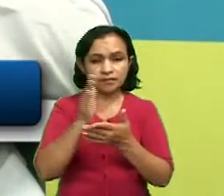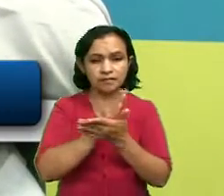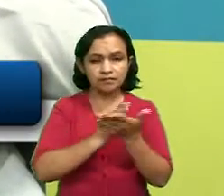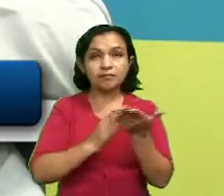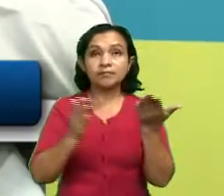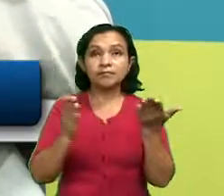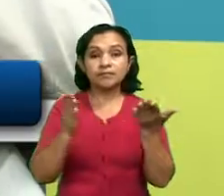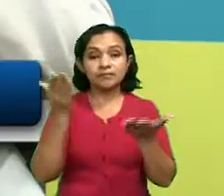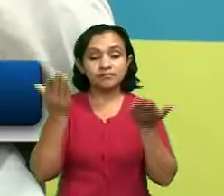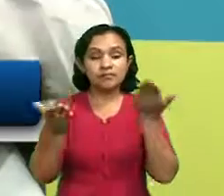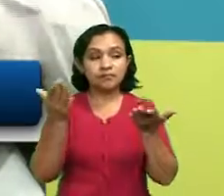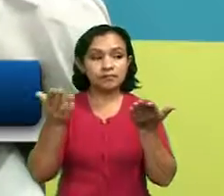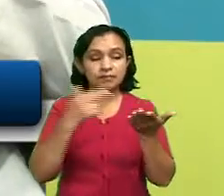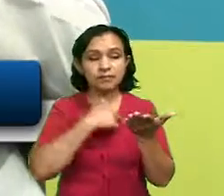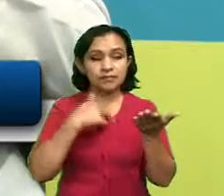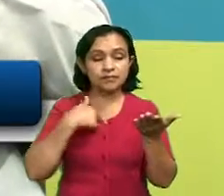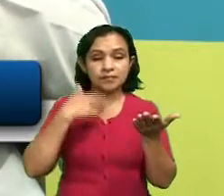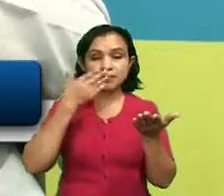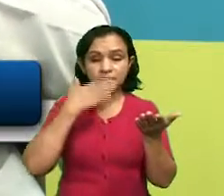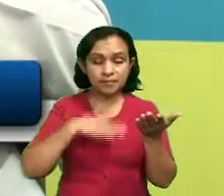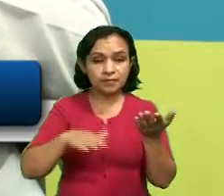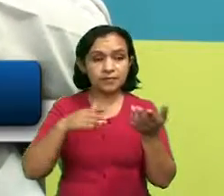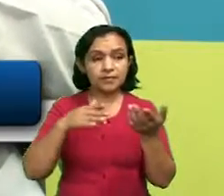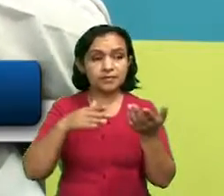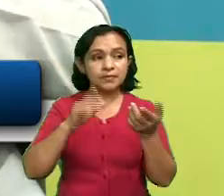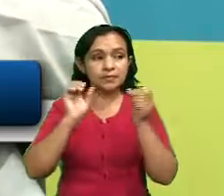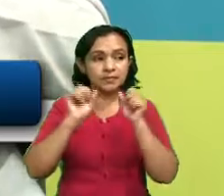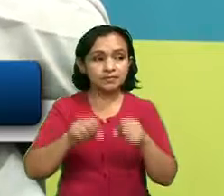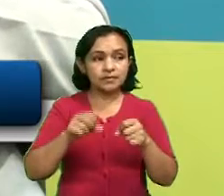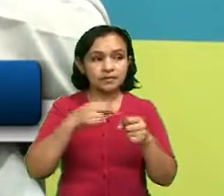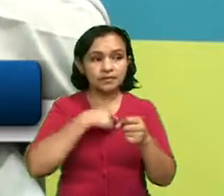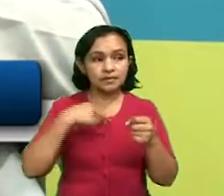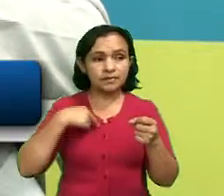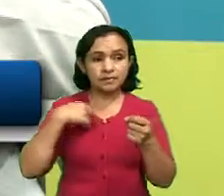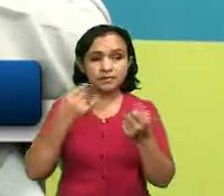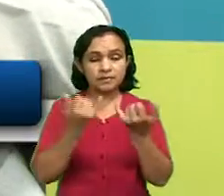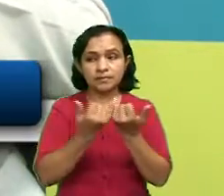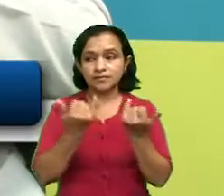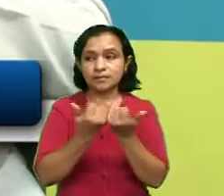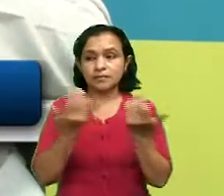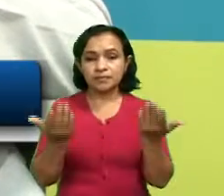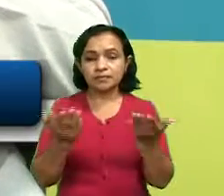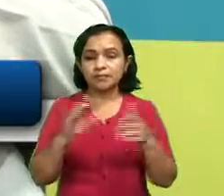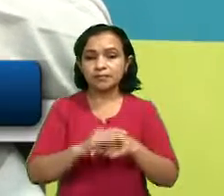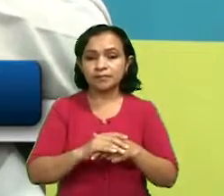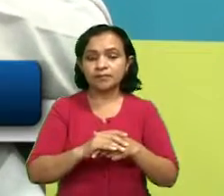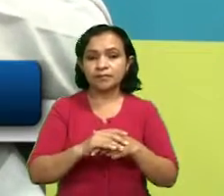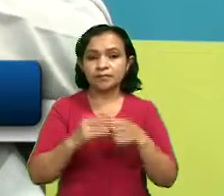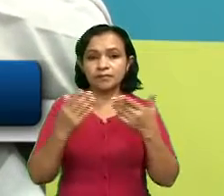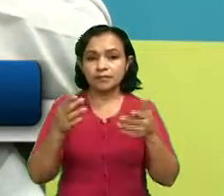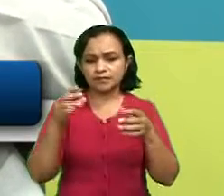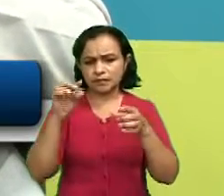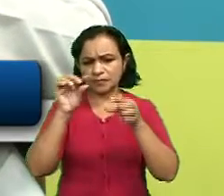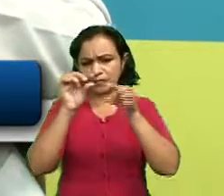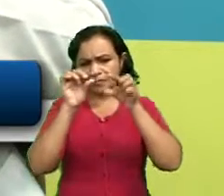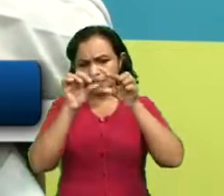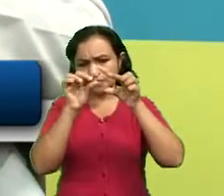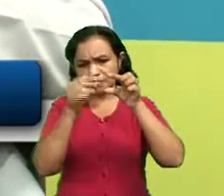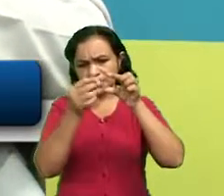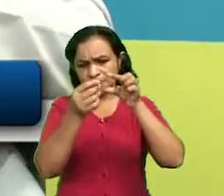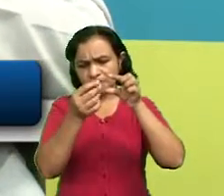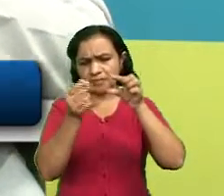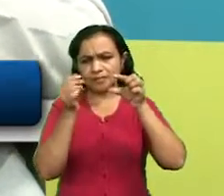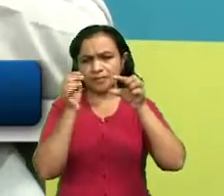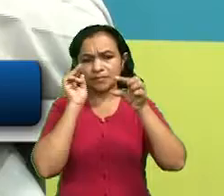producto está mal o está adulterado, puede hasta presentar castro, alguna costra dentro del